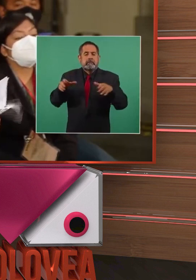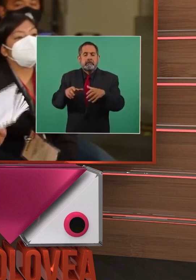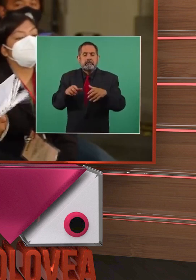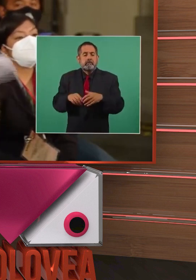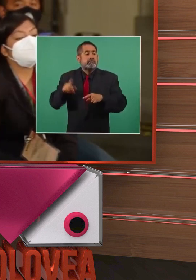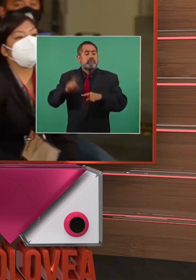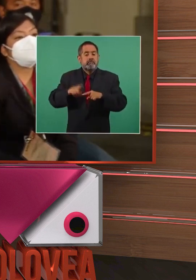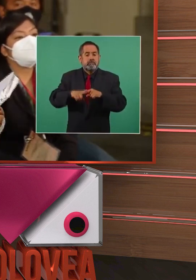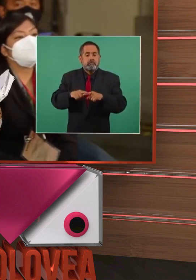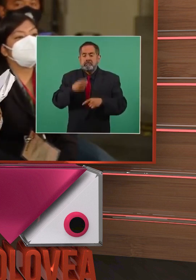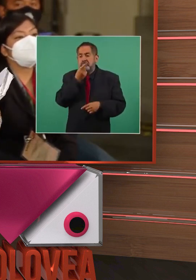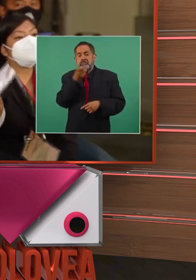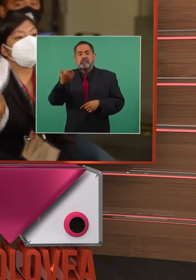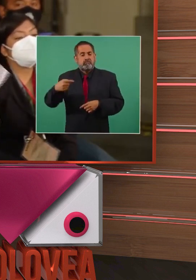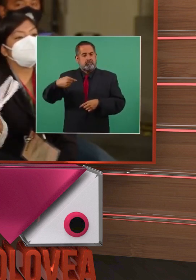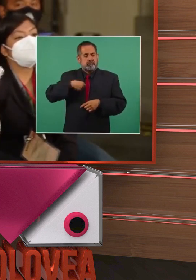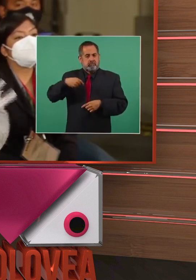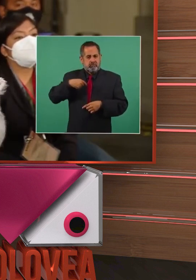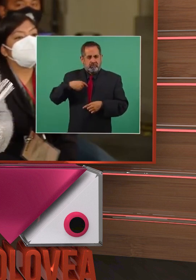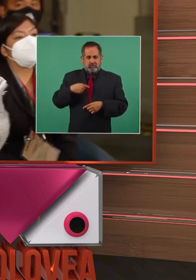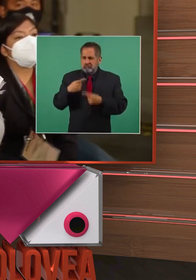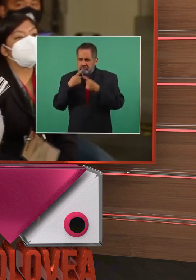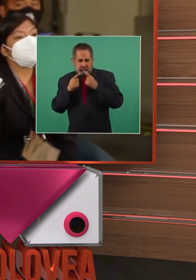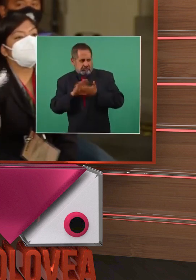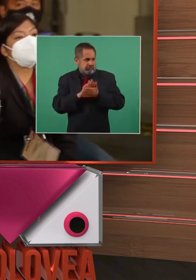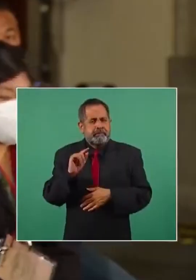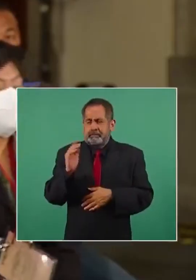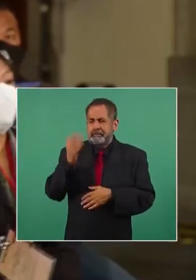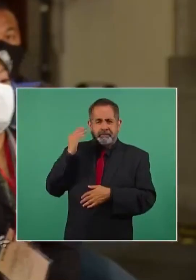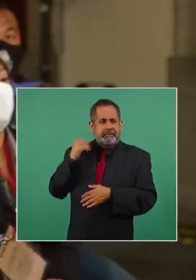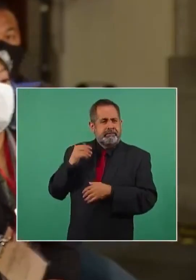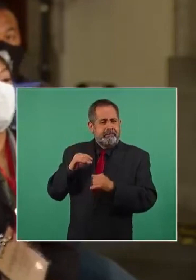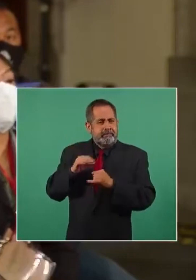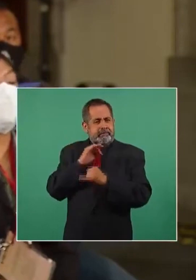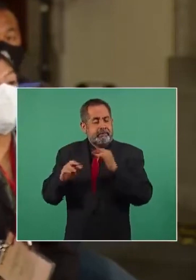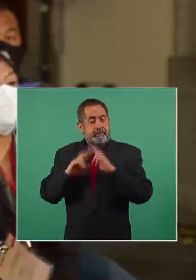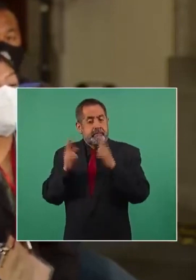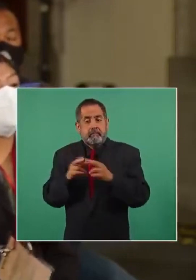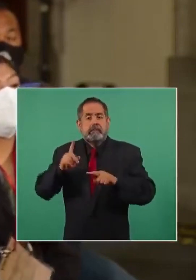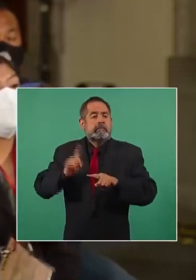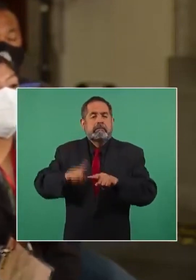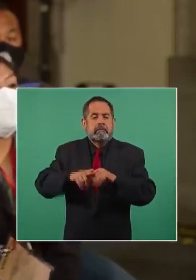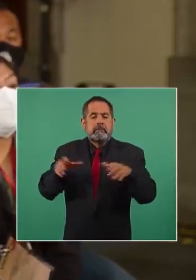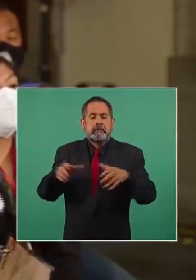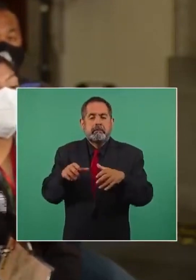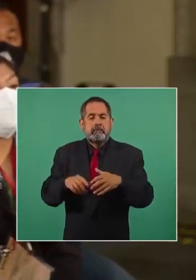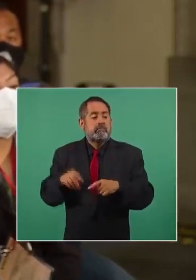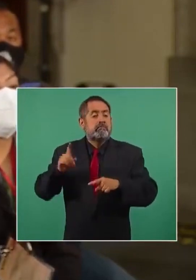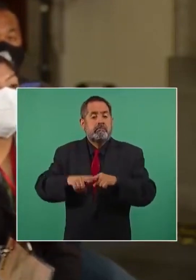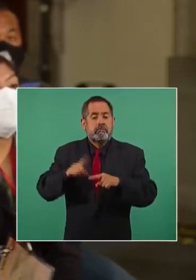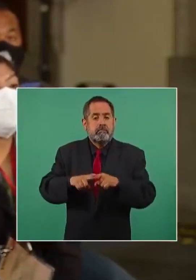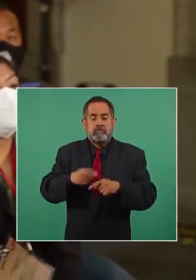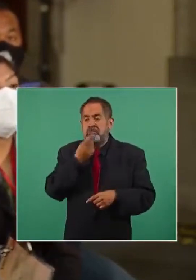una periodista que expuso corrupción en Nayarit, le fabricaron delitos y la metieron en prisión. Alguien se atrevió a decir